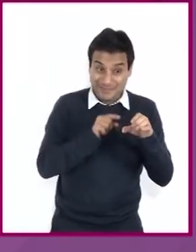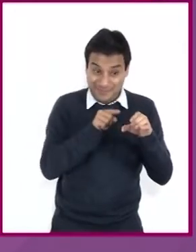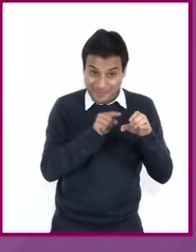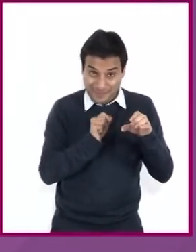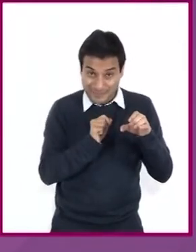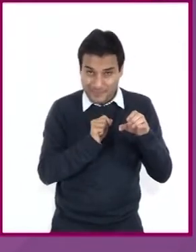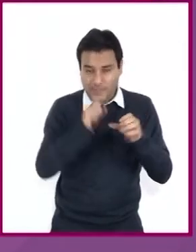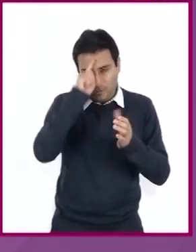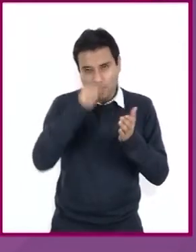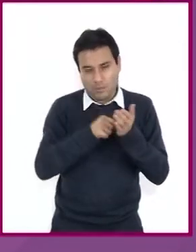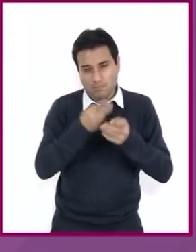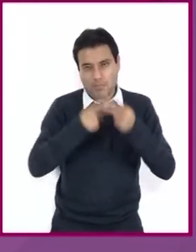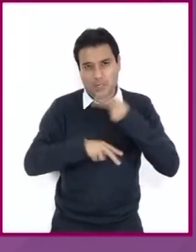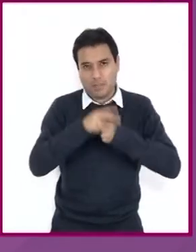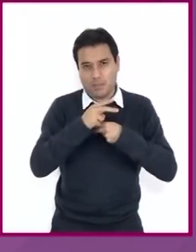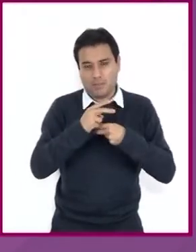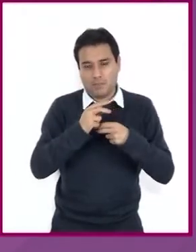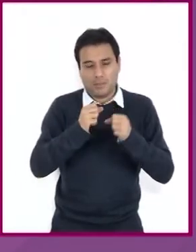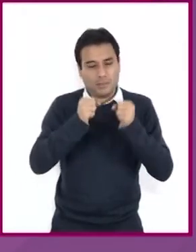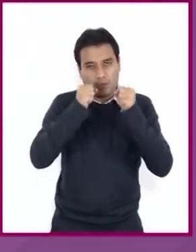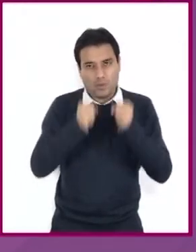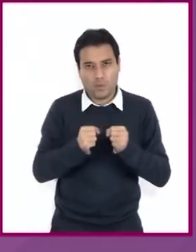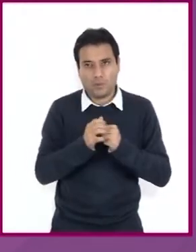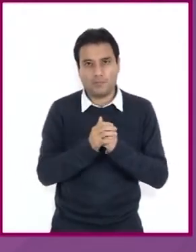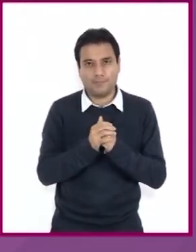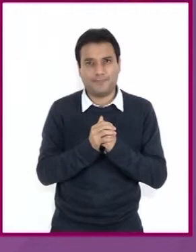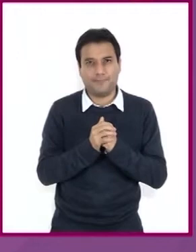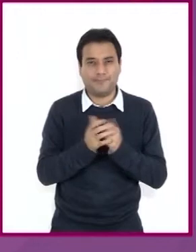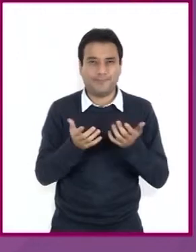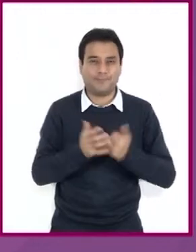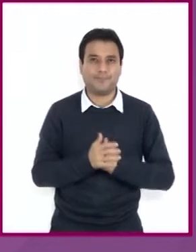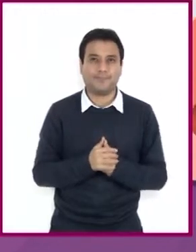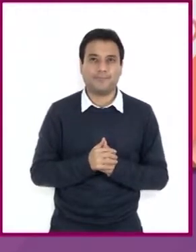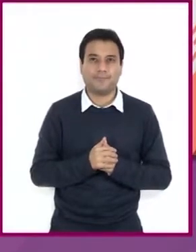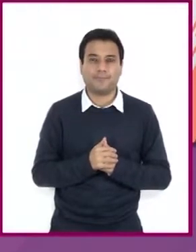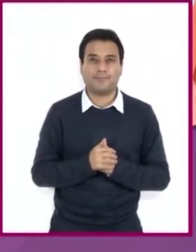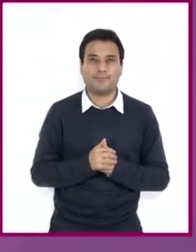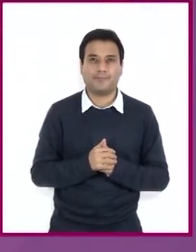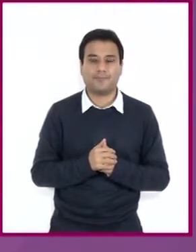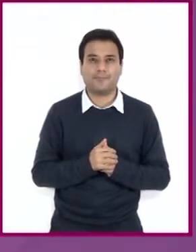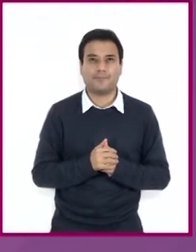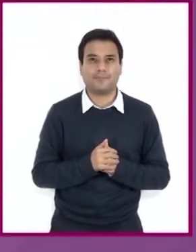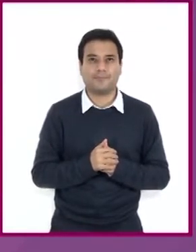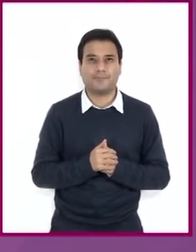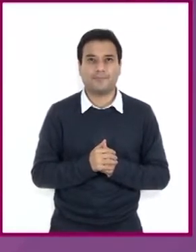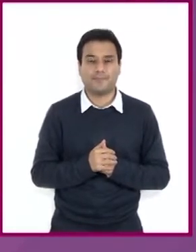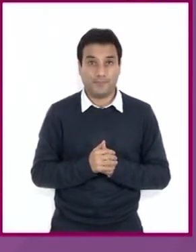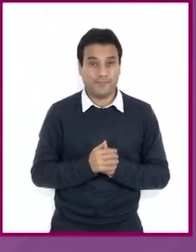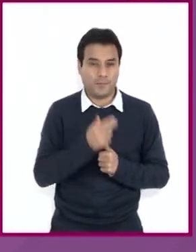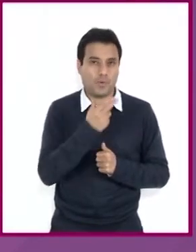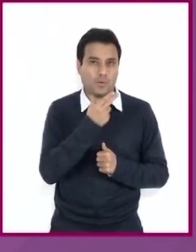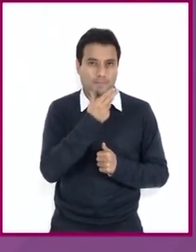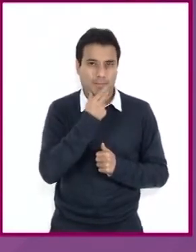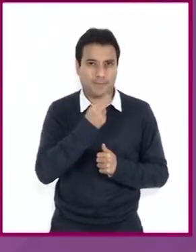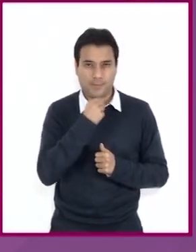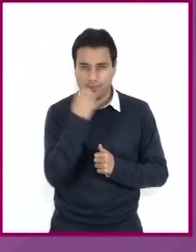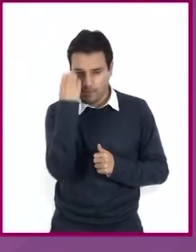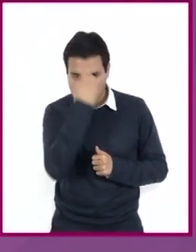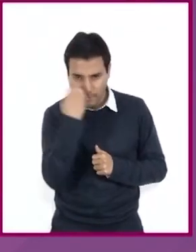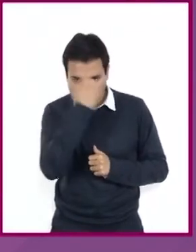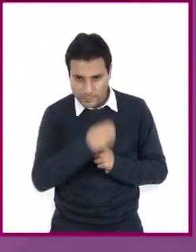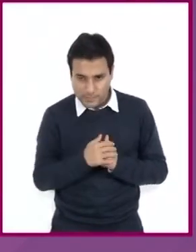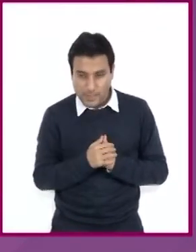los que tenían cuellos derechos, pero no en los frascos sellados. Al contrario, Pasteur encontró que